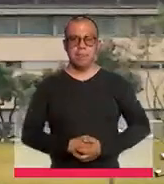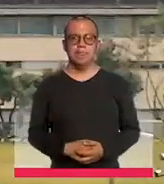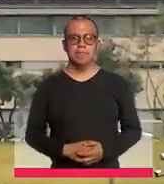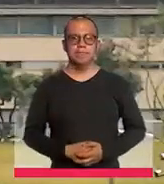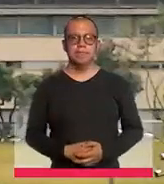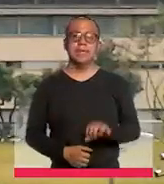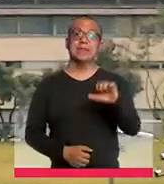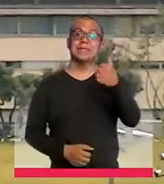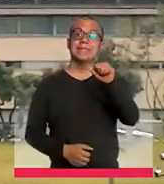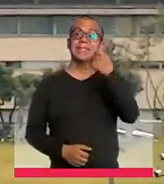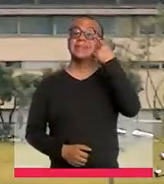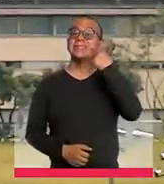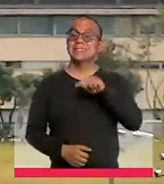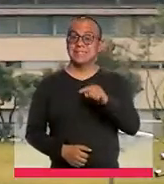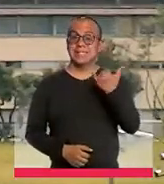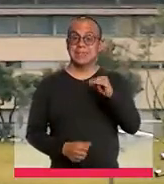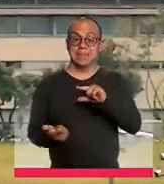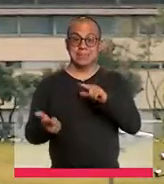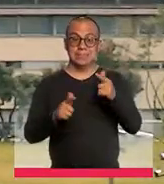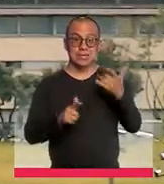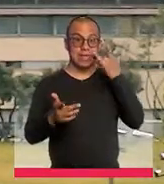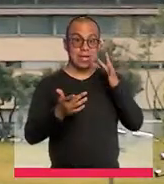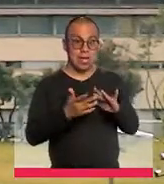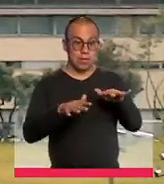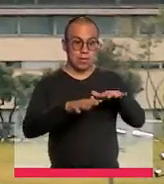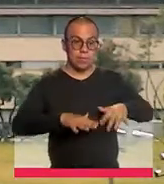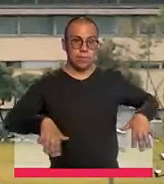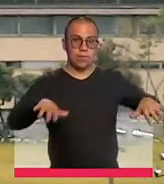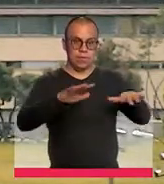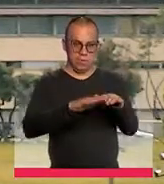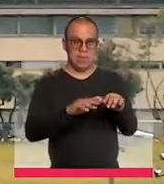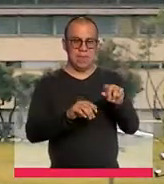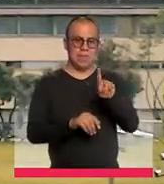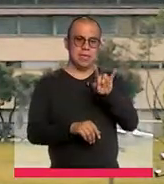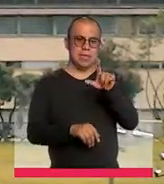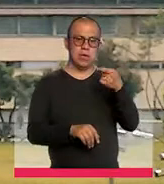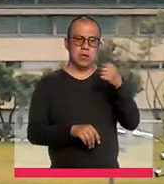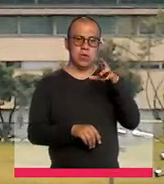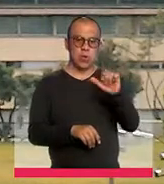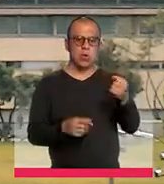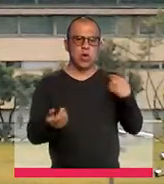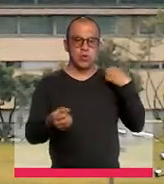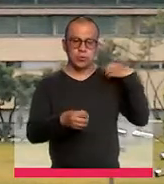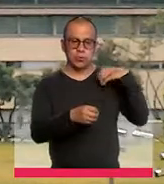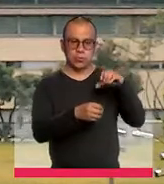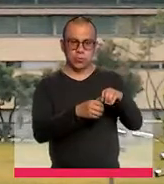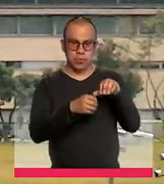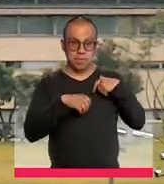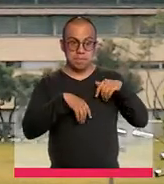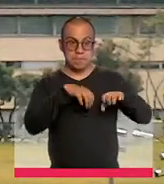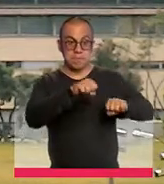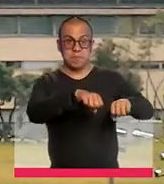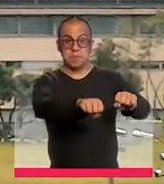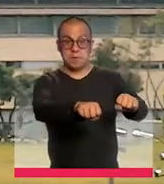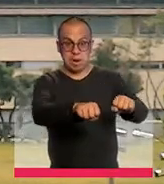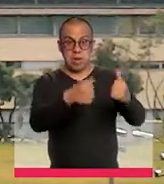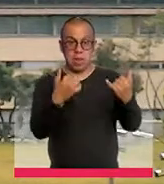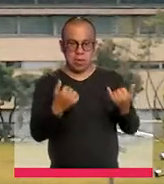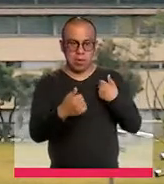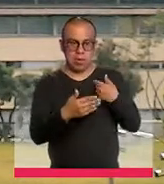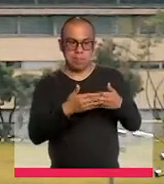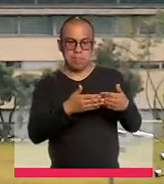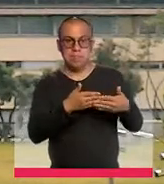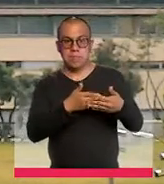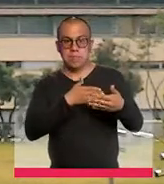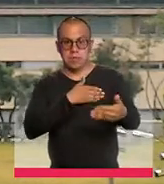Se cumplen 10 días desde que finalizó la ocupación de un predio del barrio Villa Gloria en la localidad de Ciudad Bolívar por parte de población vulnerable y víctima